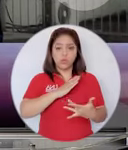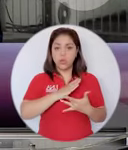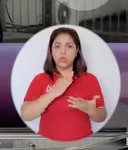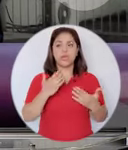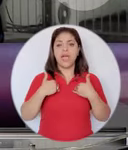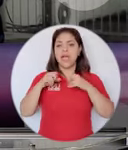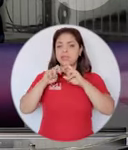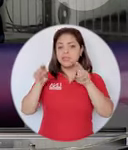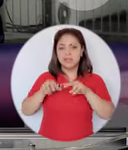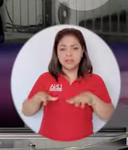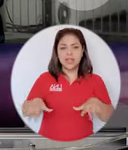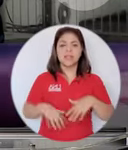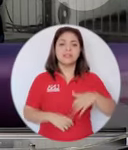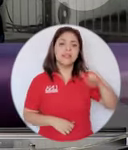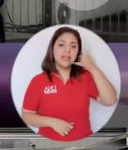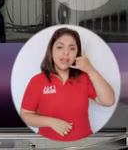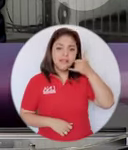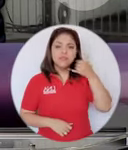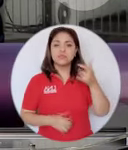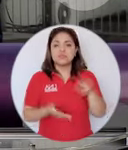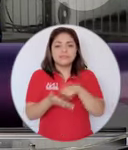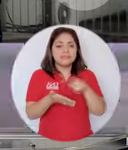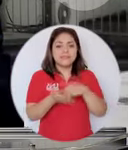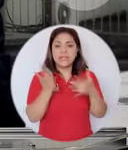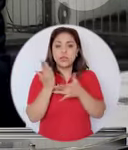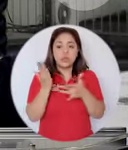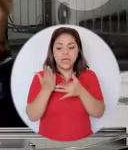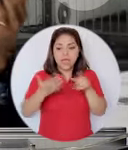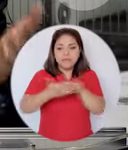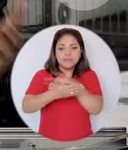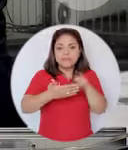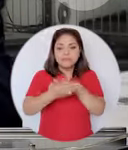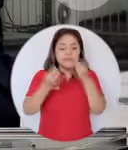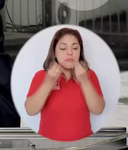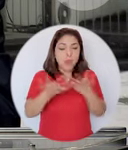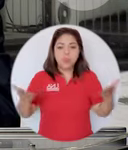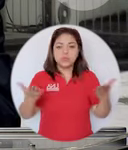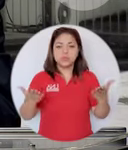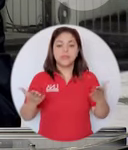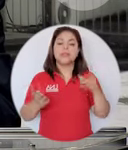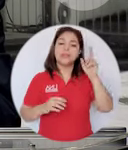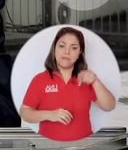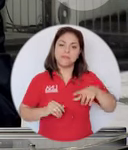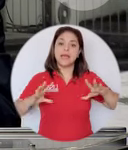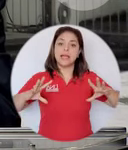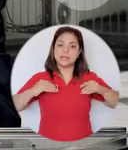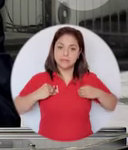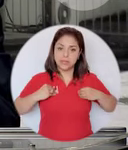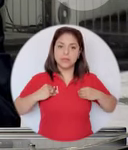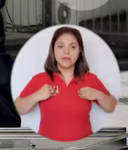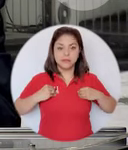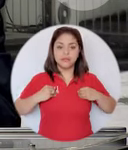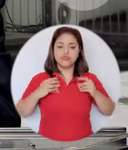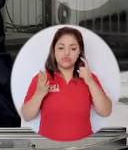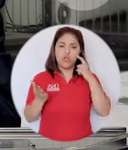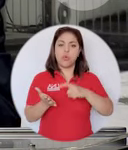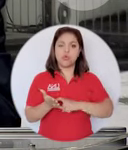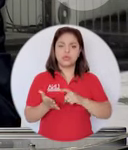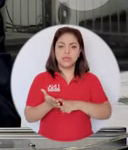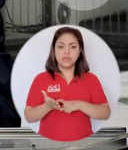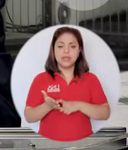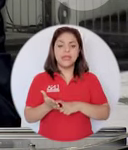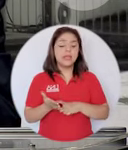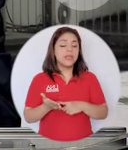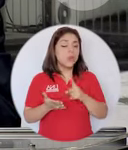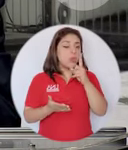la conectividad que hoy en día conocemos, internet, teléfonos celulares, toda la tecnología que hoy conocemos, tenemos que reconocer